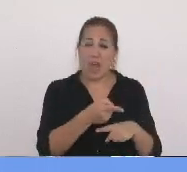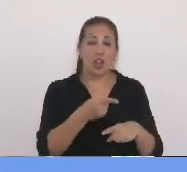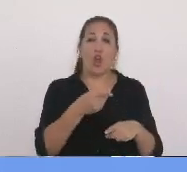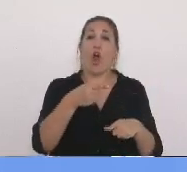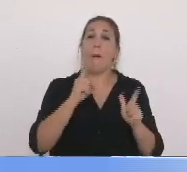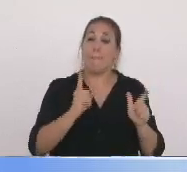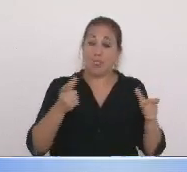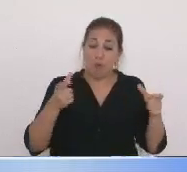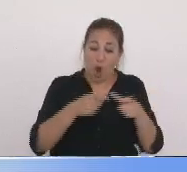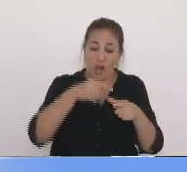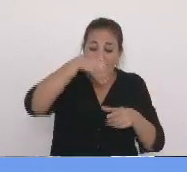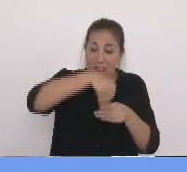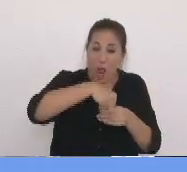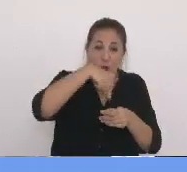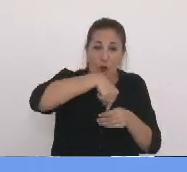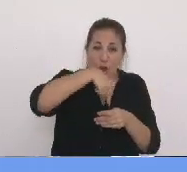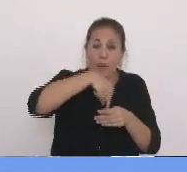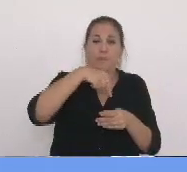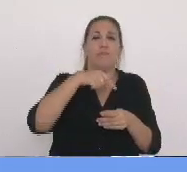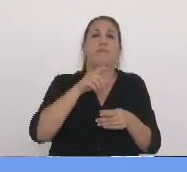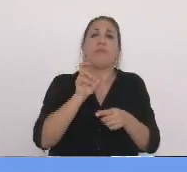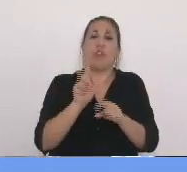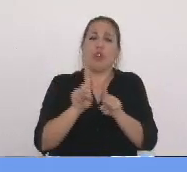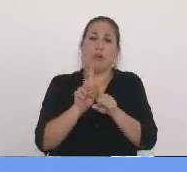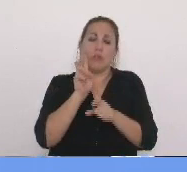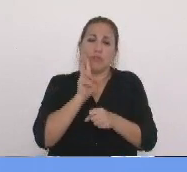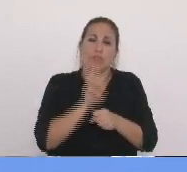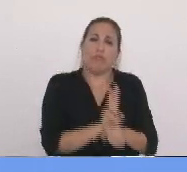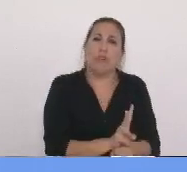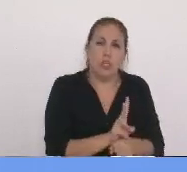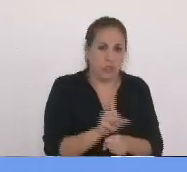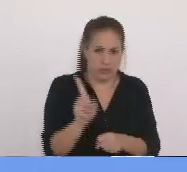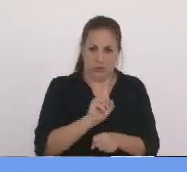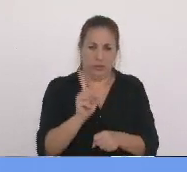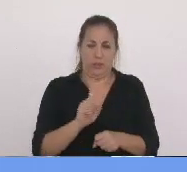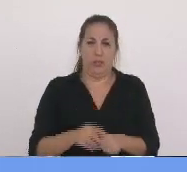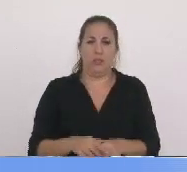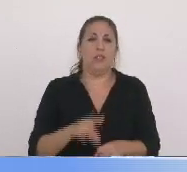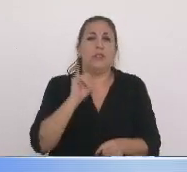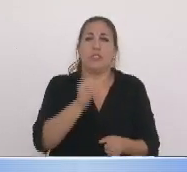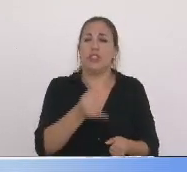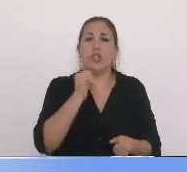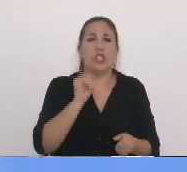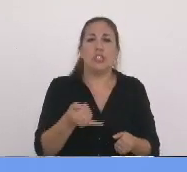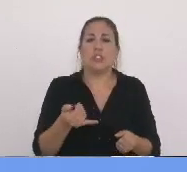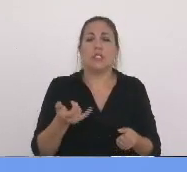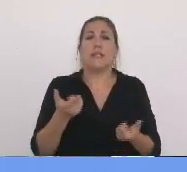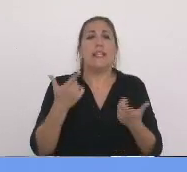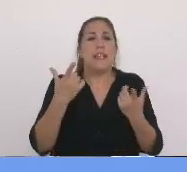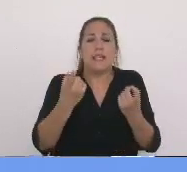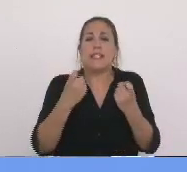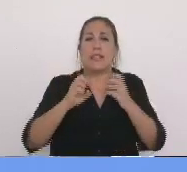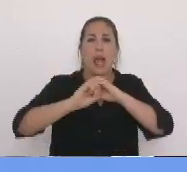magistratura hegemonía que sí o sí menoscabe la transparencia